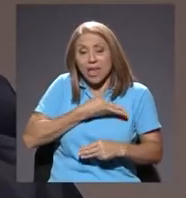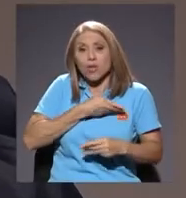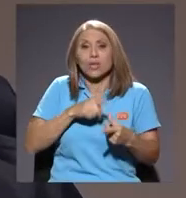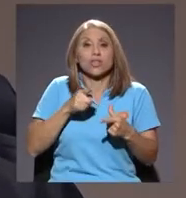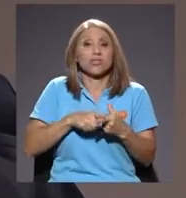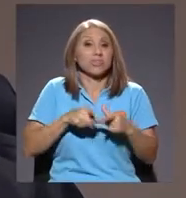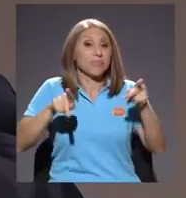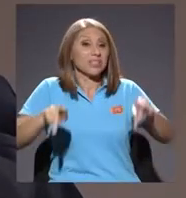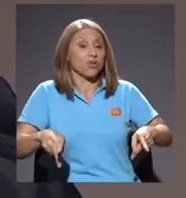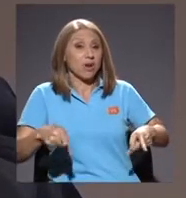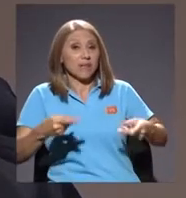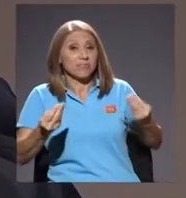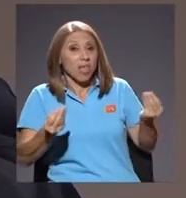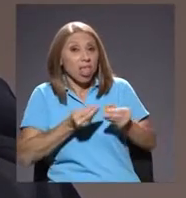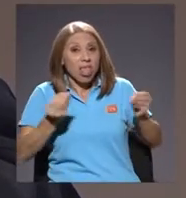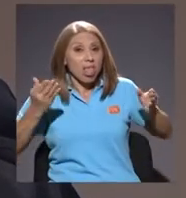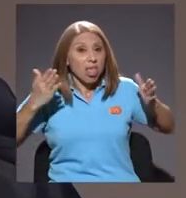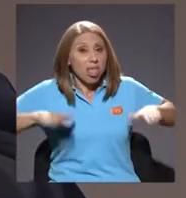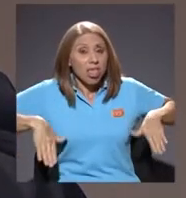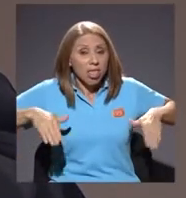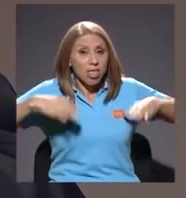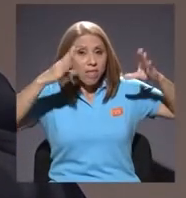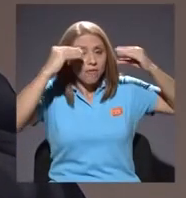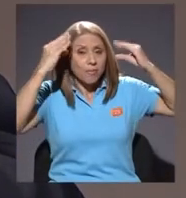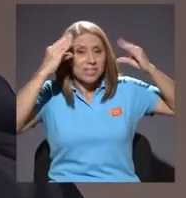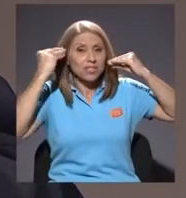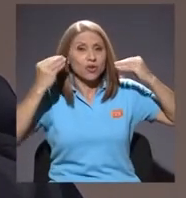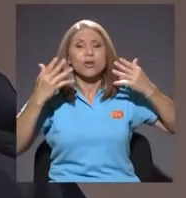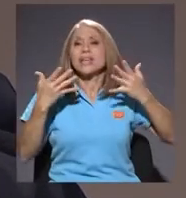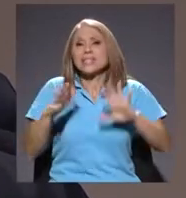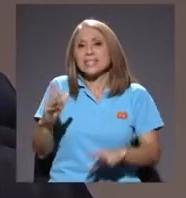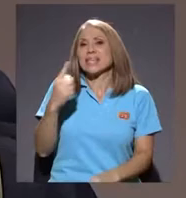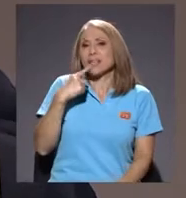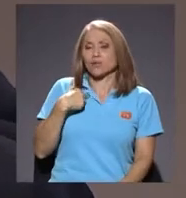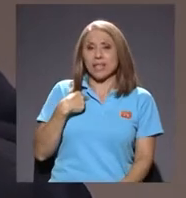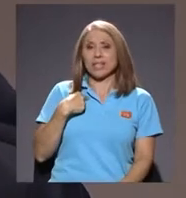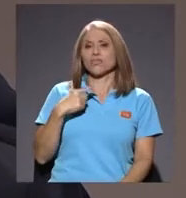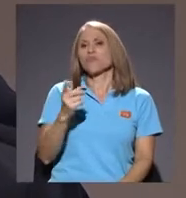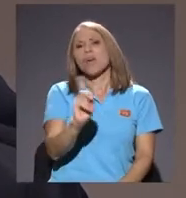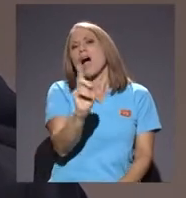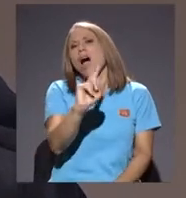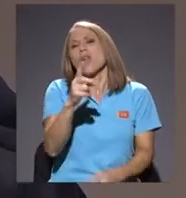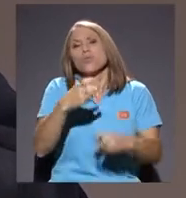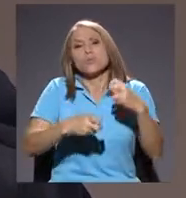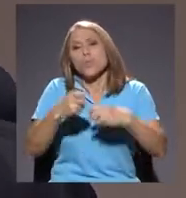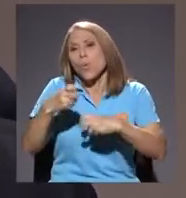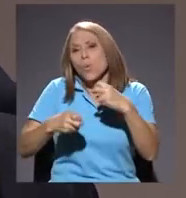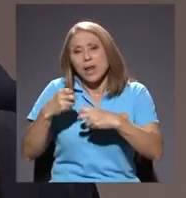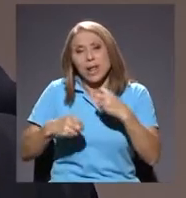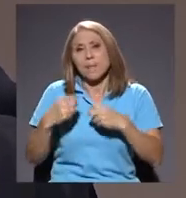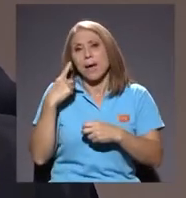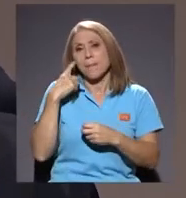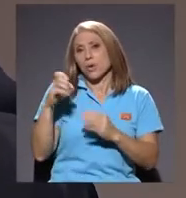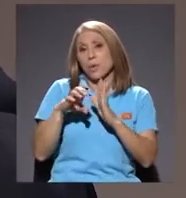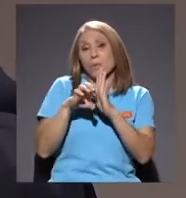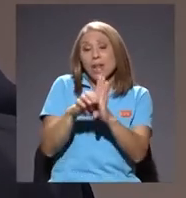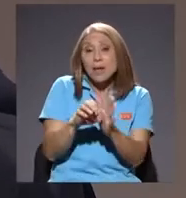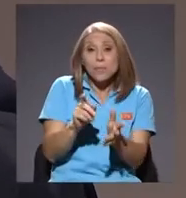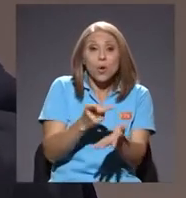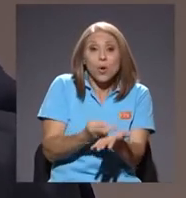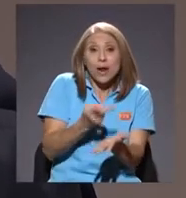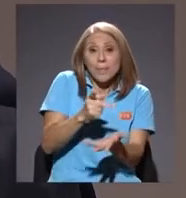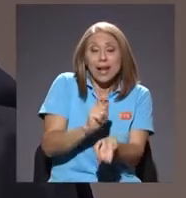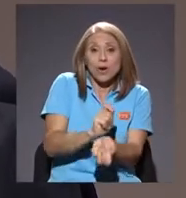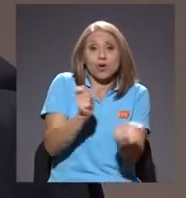se nos ha dicho no eso no es problema porque se pone una nota cuando hay cambios en el valor y hay una nota y ahí le